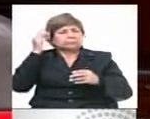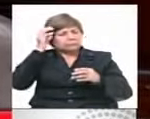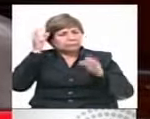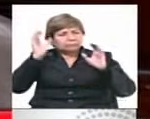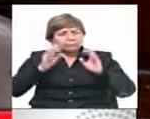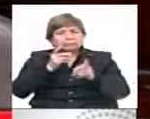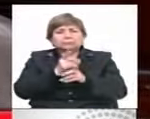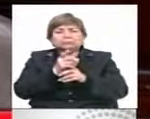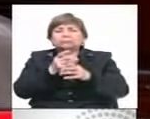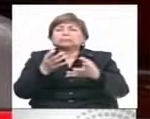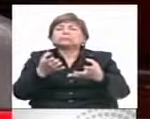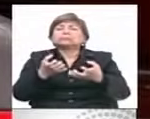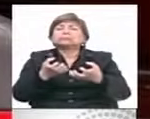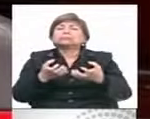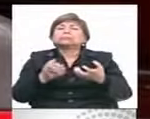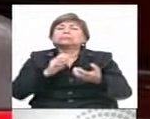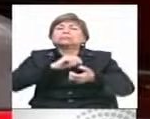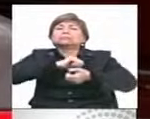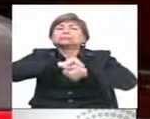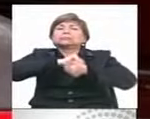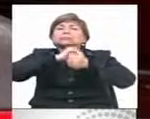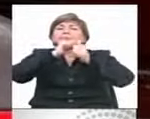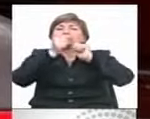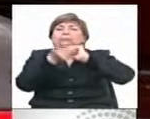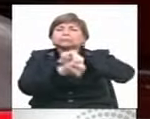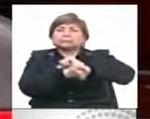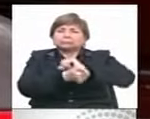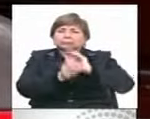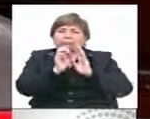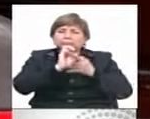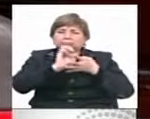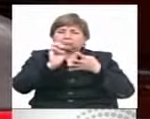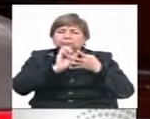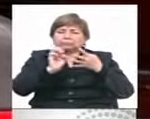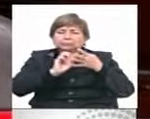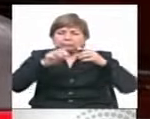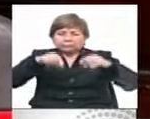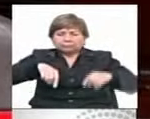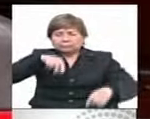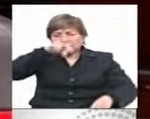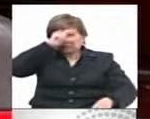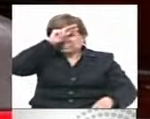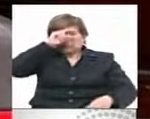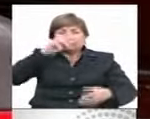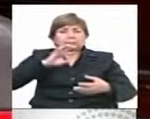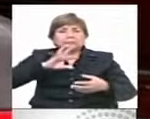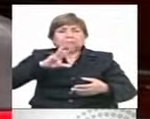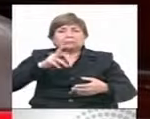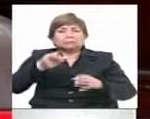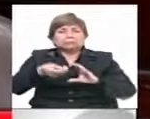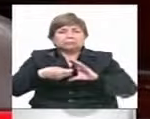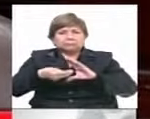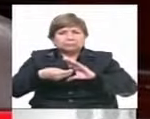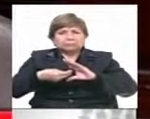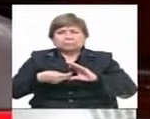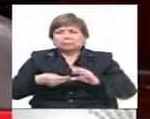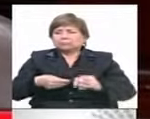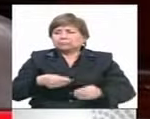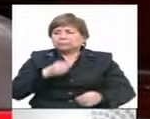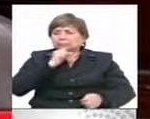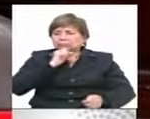si queremos transformar las estructuras de este país corrupto y este país